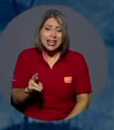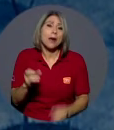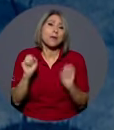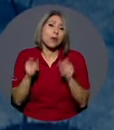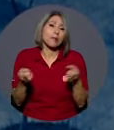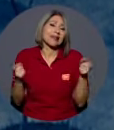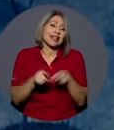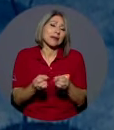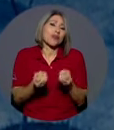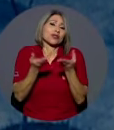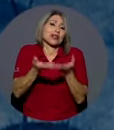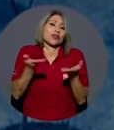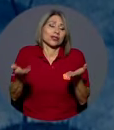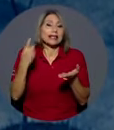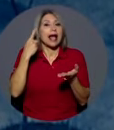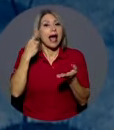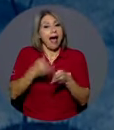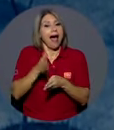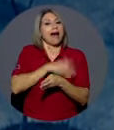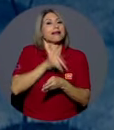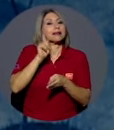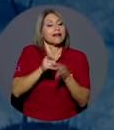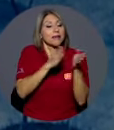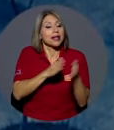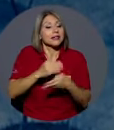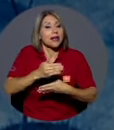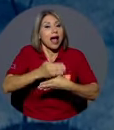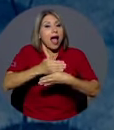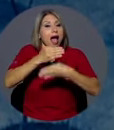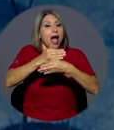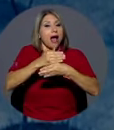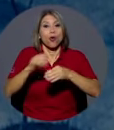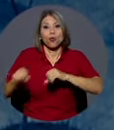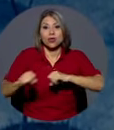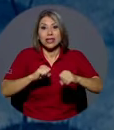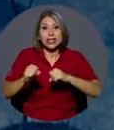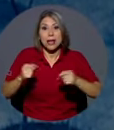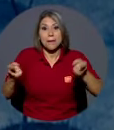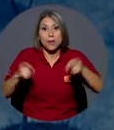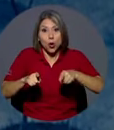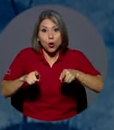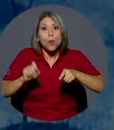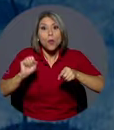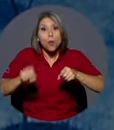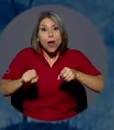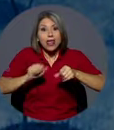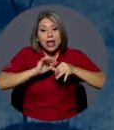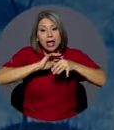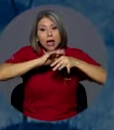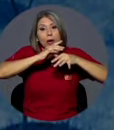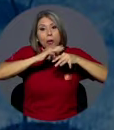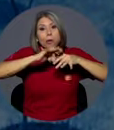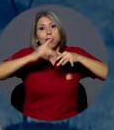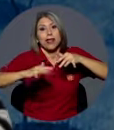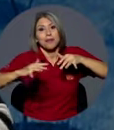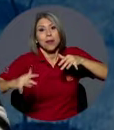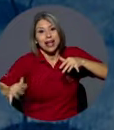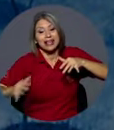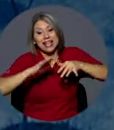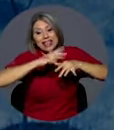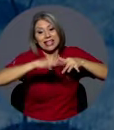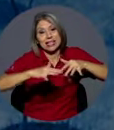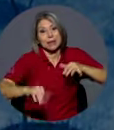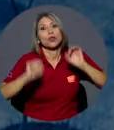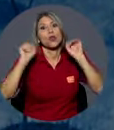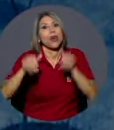territorio multiamenaza en la planificación urbana, pues un temblor puede tener como consecuencia un deslizamiento que cause más daños